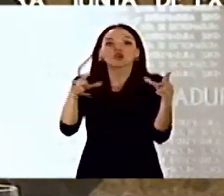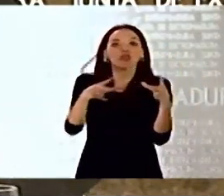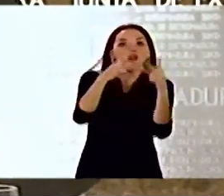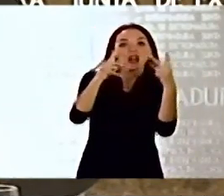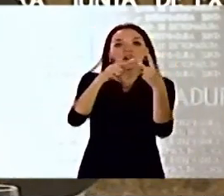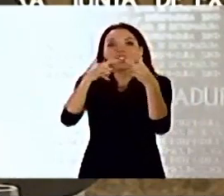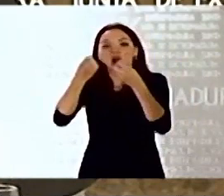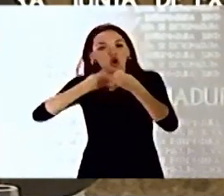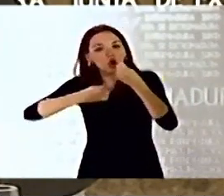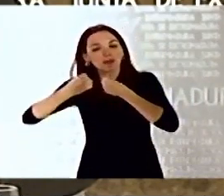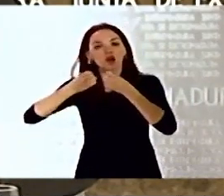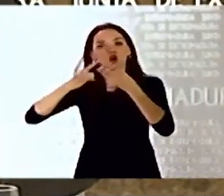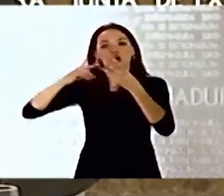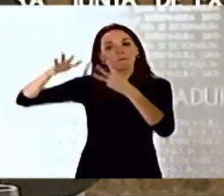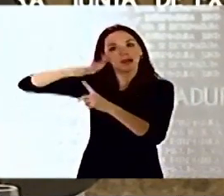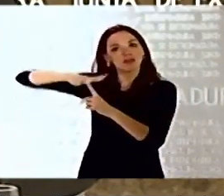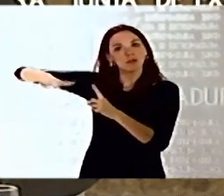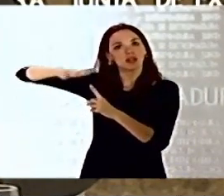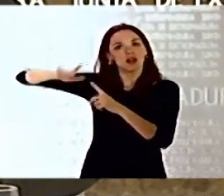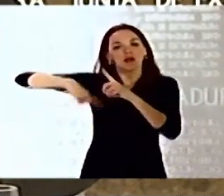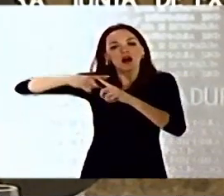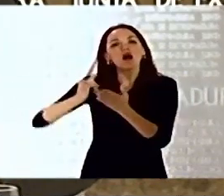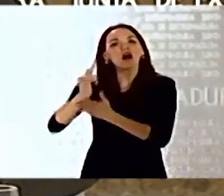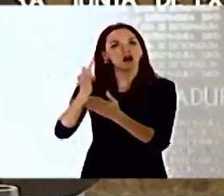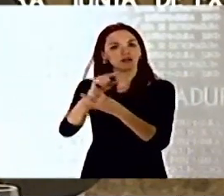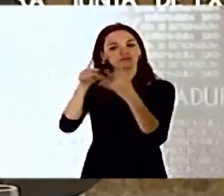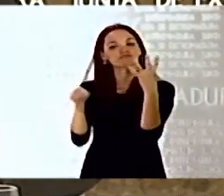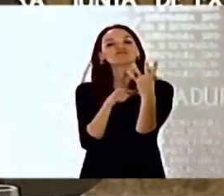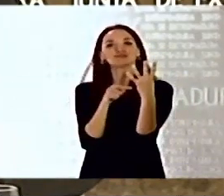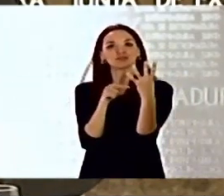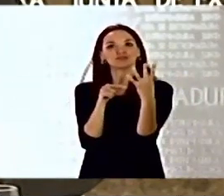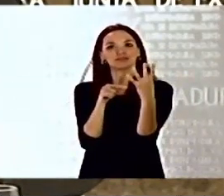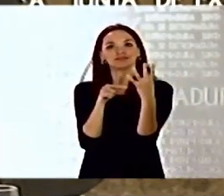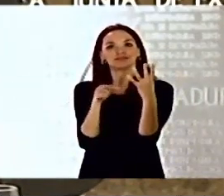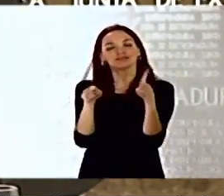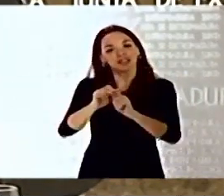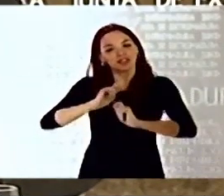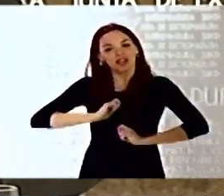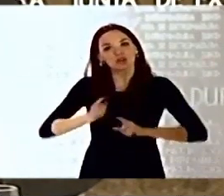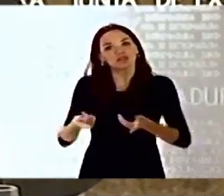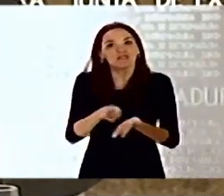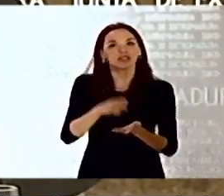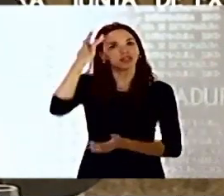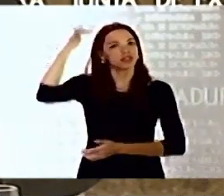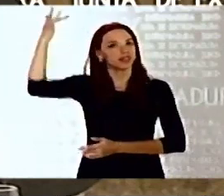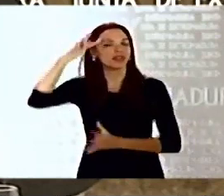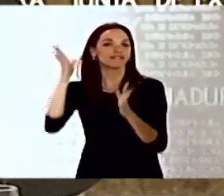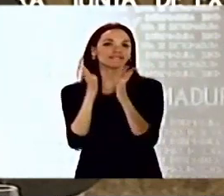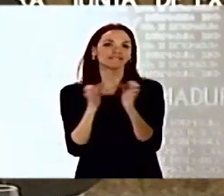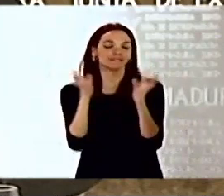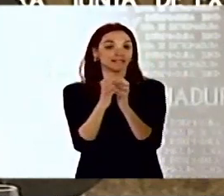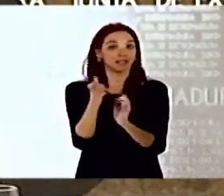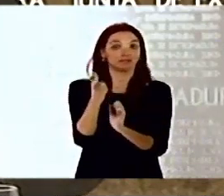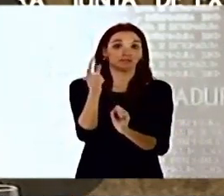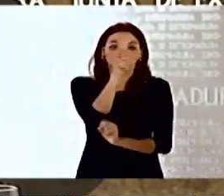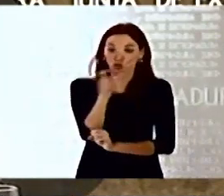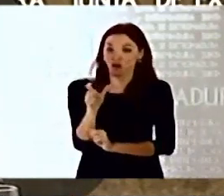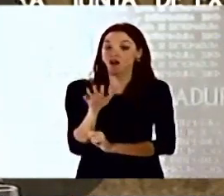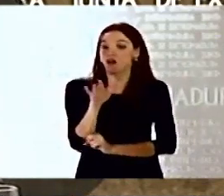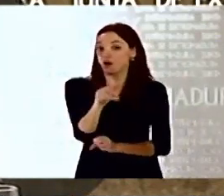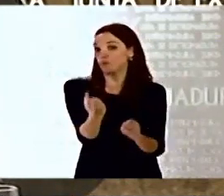económico, medioambiental y agrario, que devuelve la ilusión a los agricultores y agricultoras de la